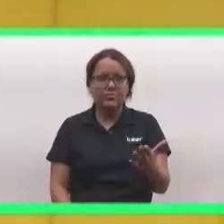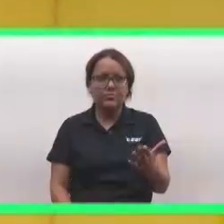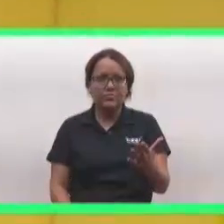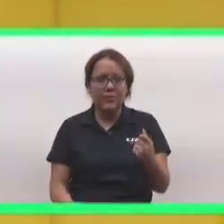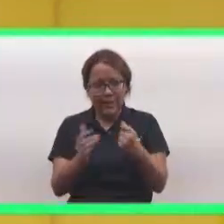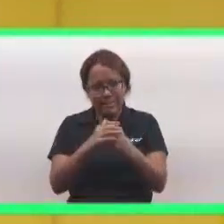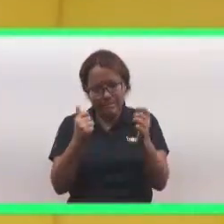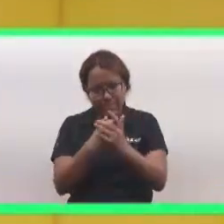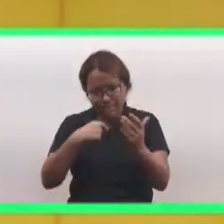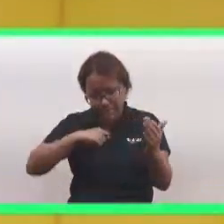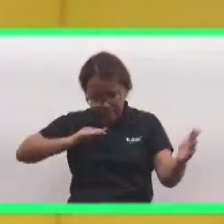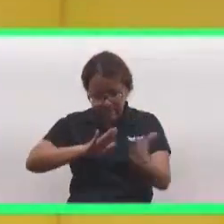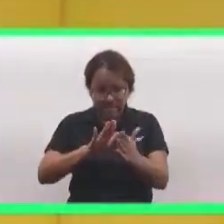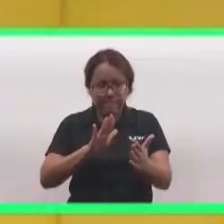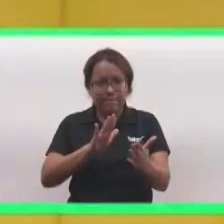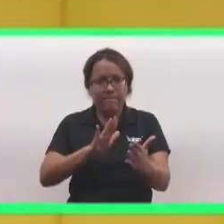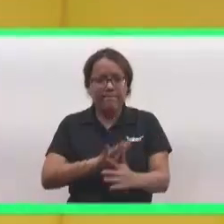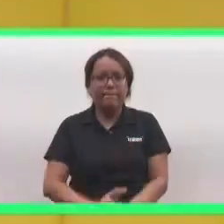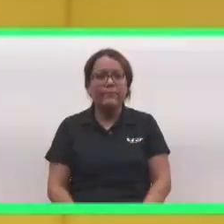Habla con tu problema.